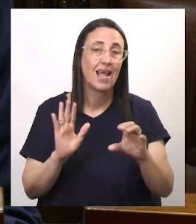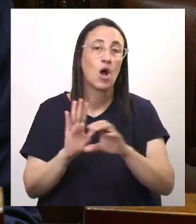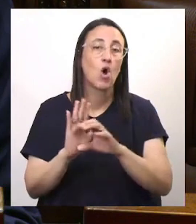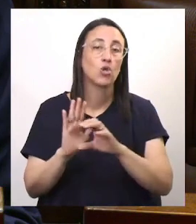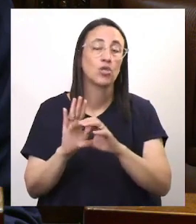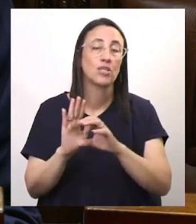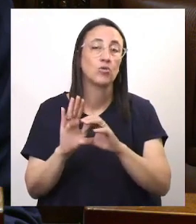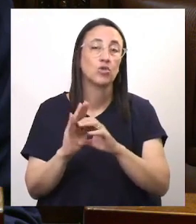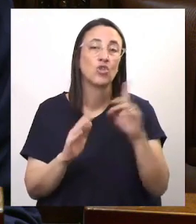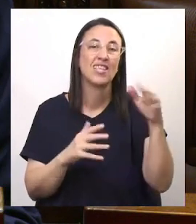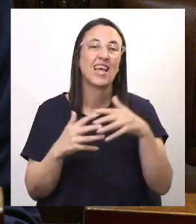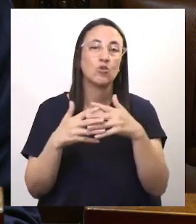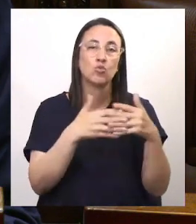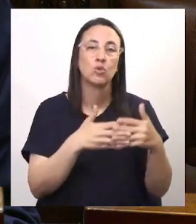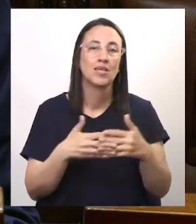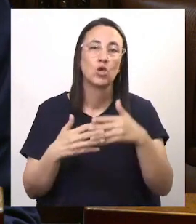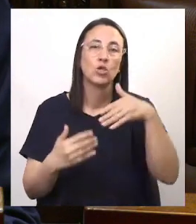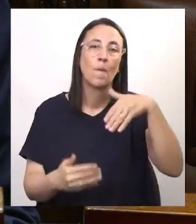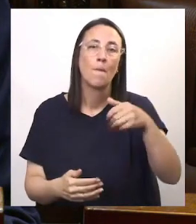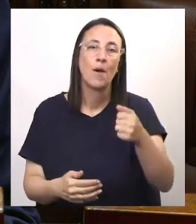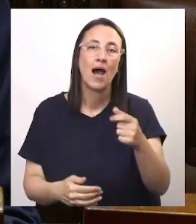de Massachusetts.